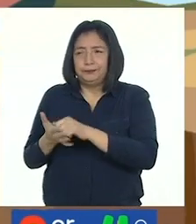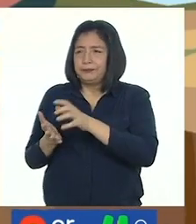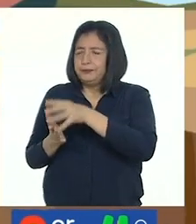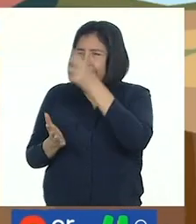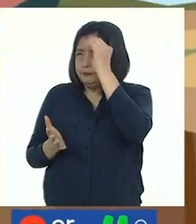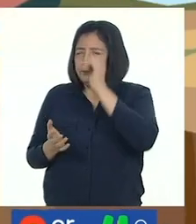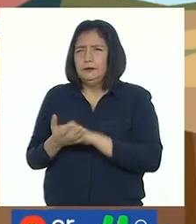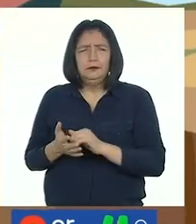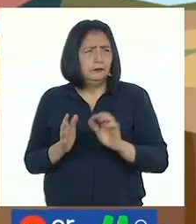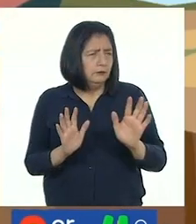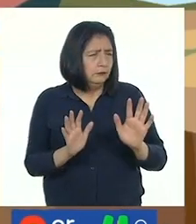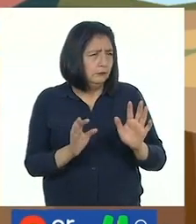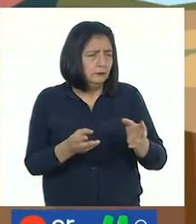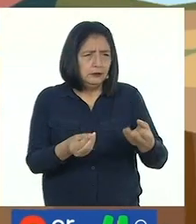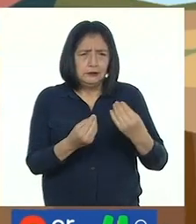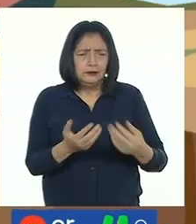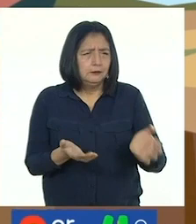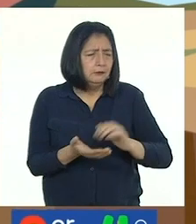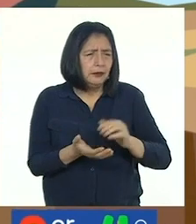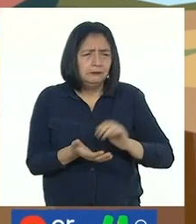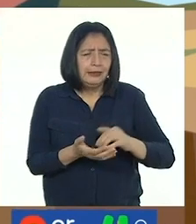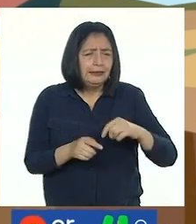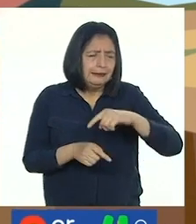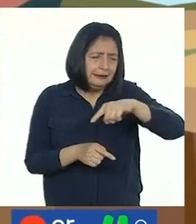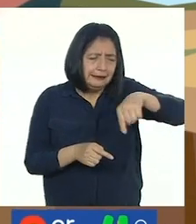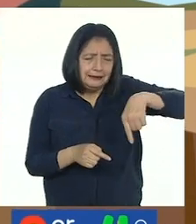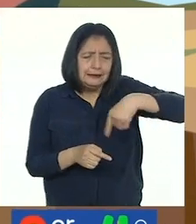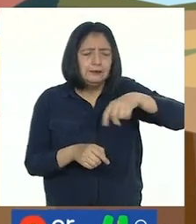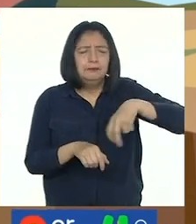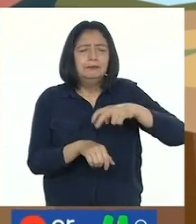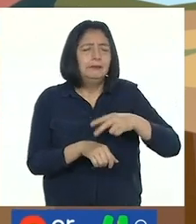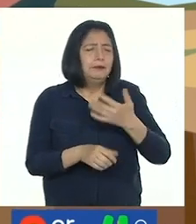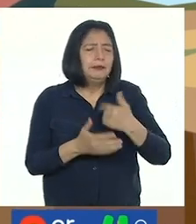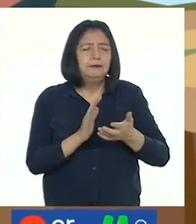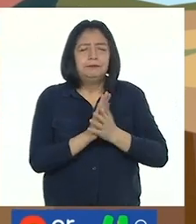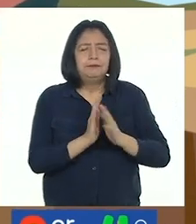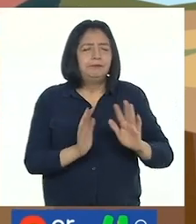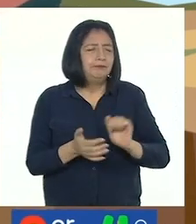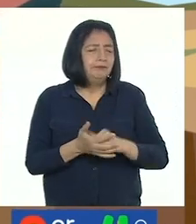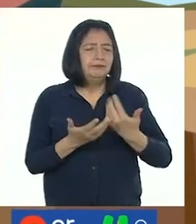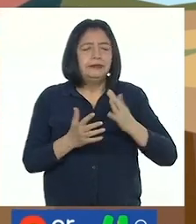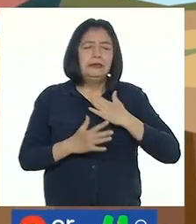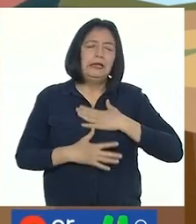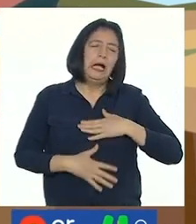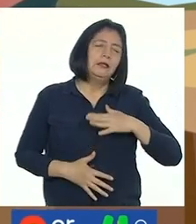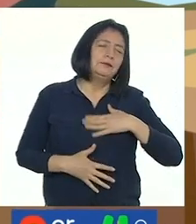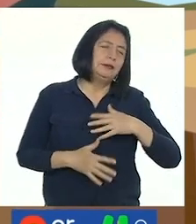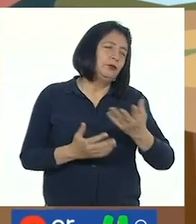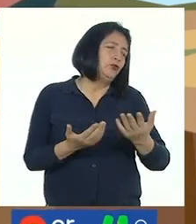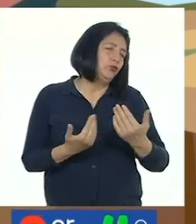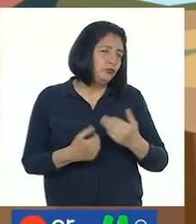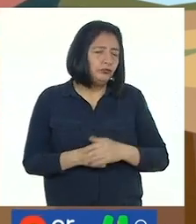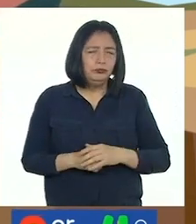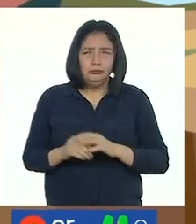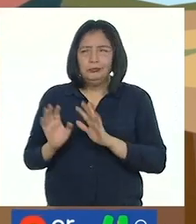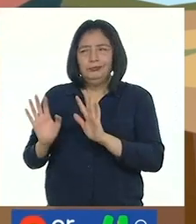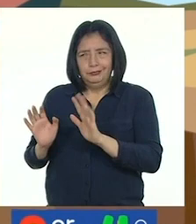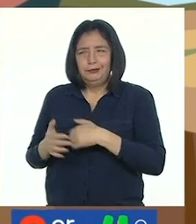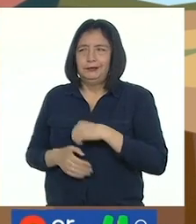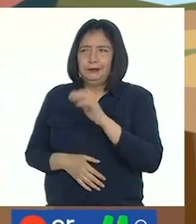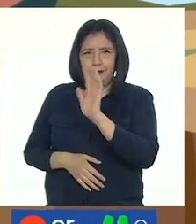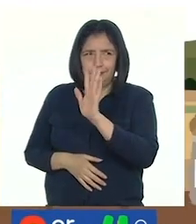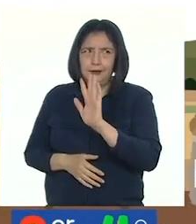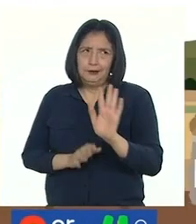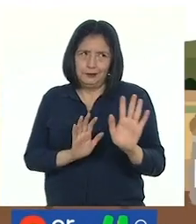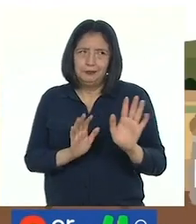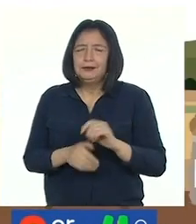aprendido. Pero entréganos más de ese pastel de papa de la paz para calmarnos. Déjame despedirme